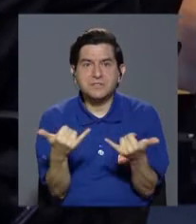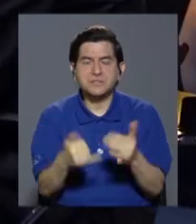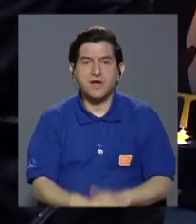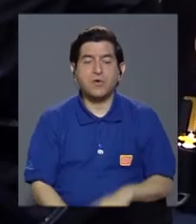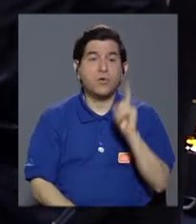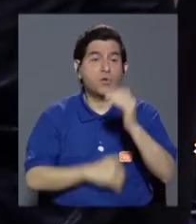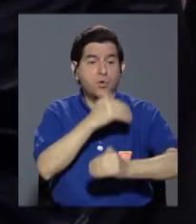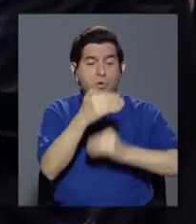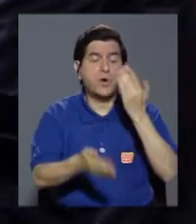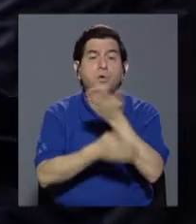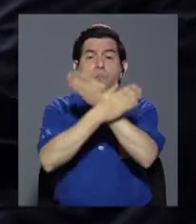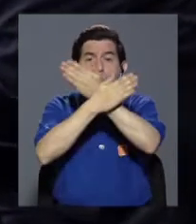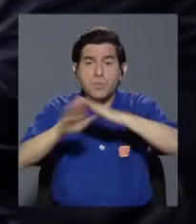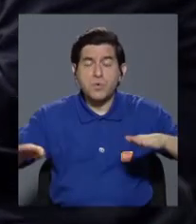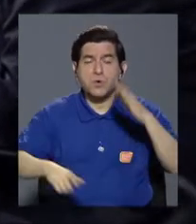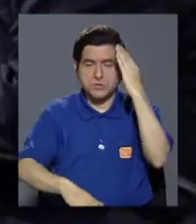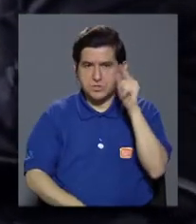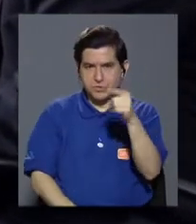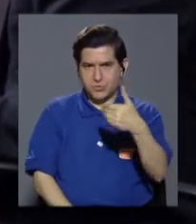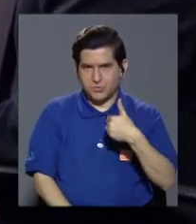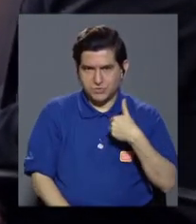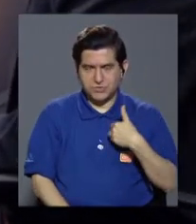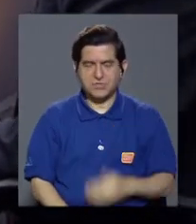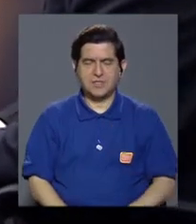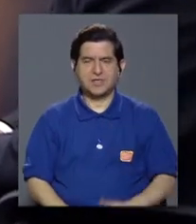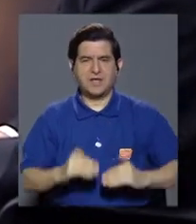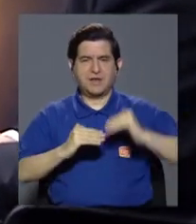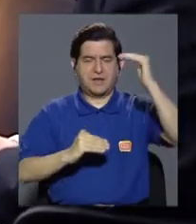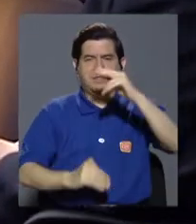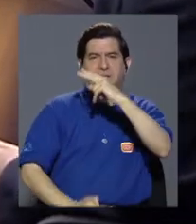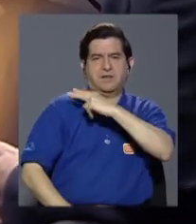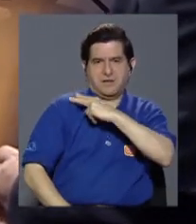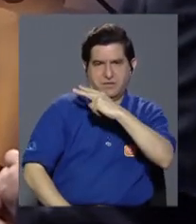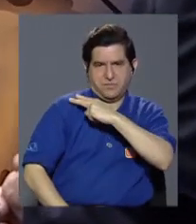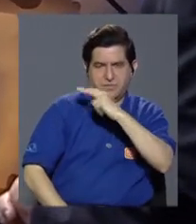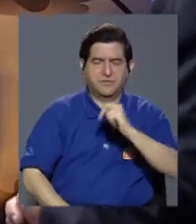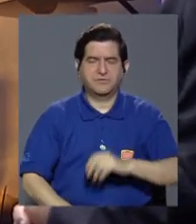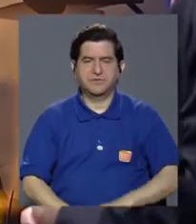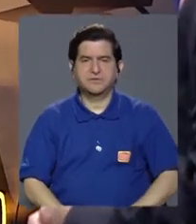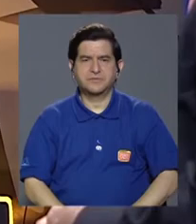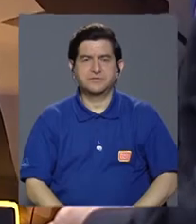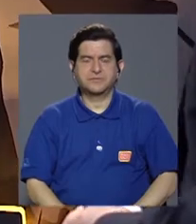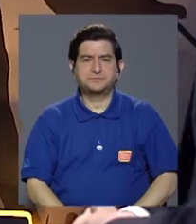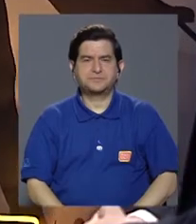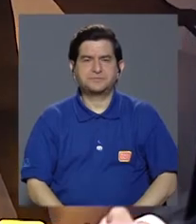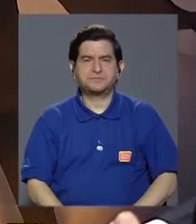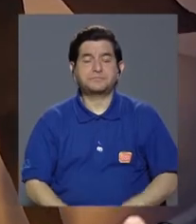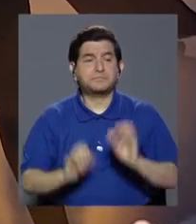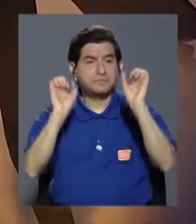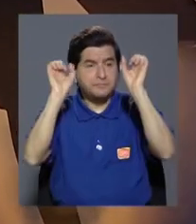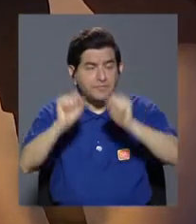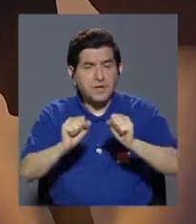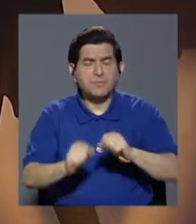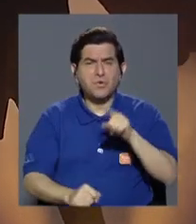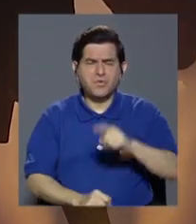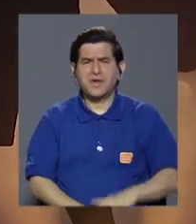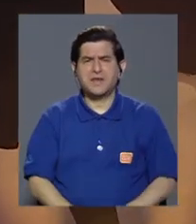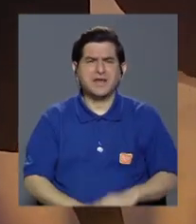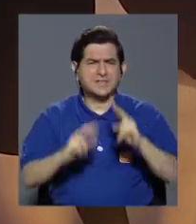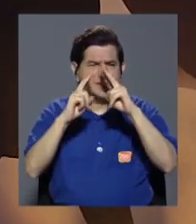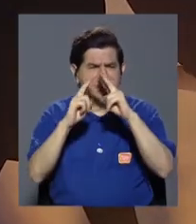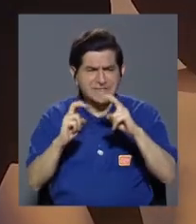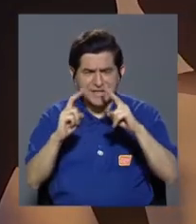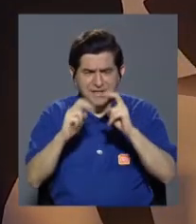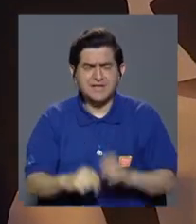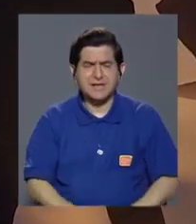mediante un proceso de paz con la experiencia que usted tiene desde el alto comisionado poder digamos hacer esa masa